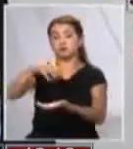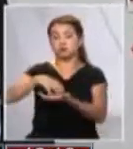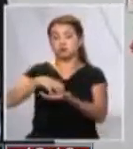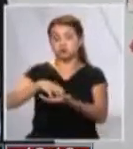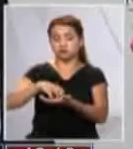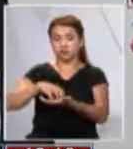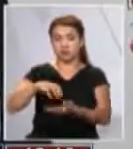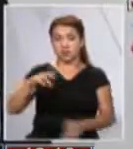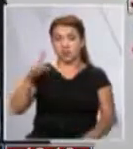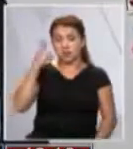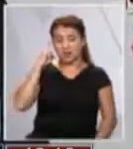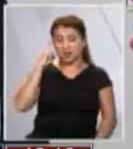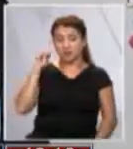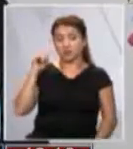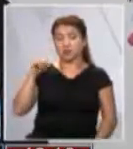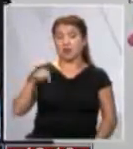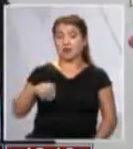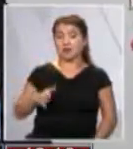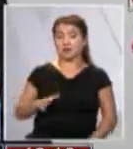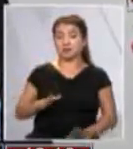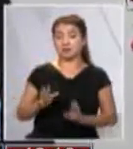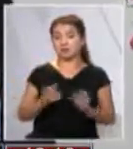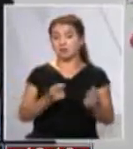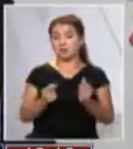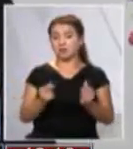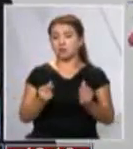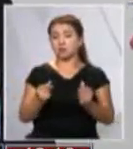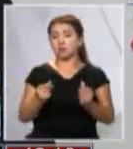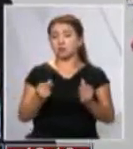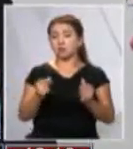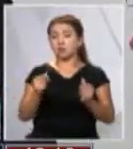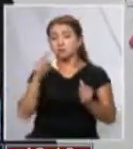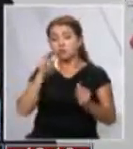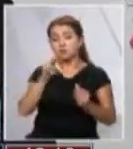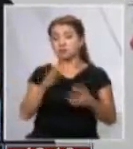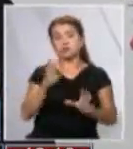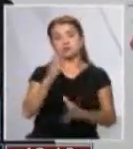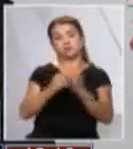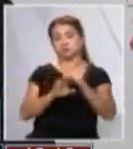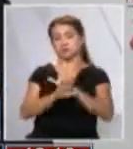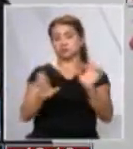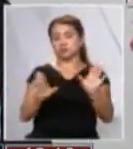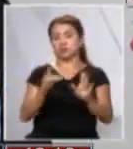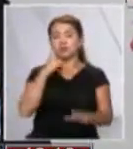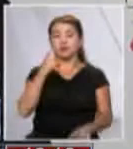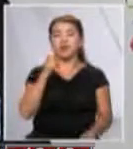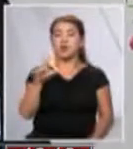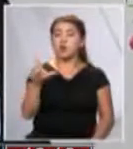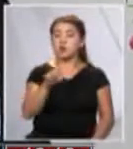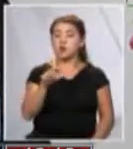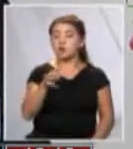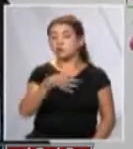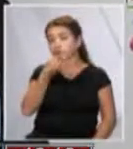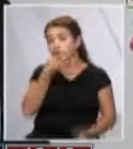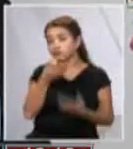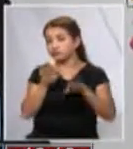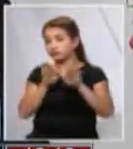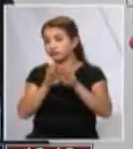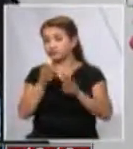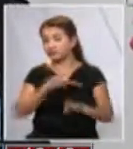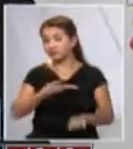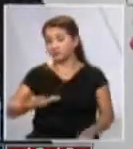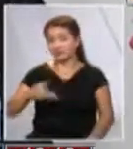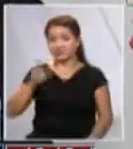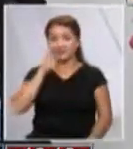han sido las críticas. De hecho, este episodio fue tratado como ya un cierre definitivo el día lunes tras estas declaraciones de la presidenta Michelle Bachelet.